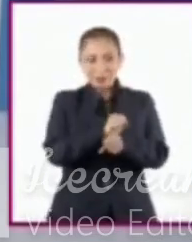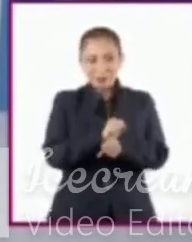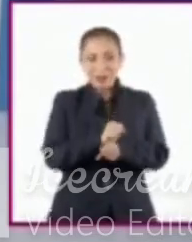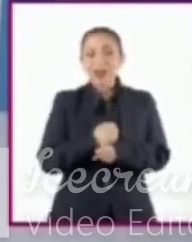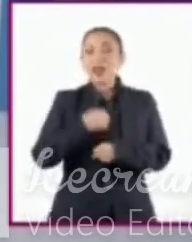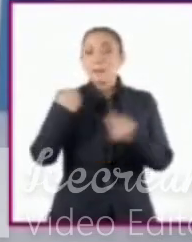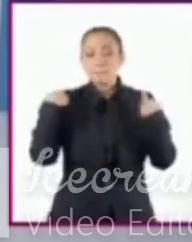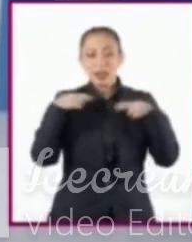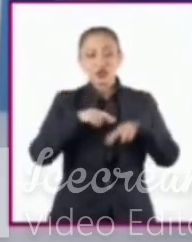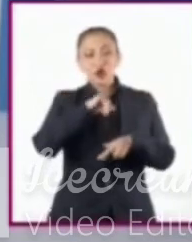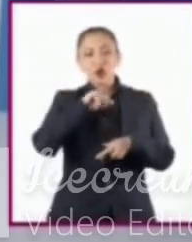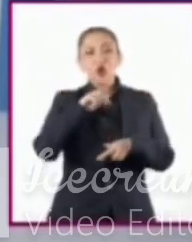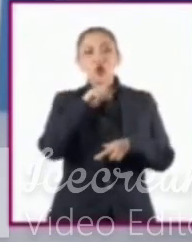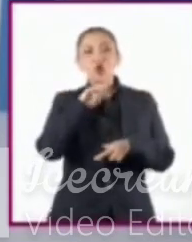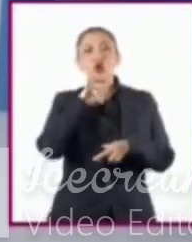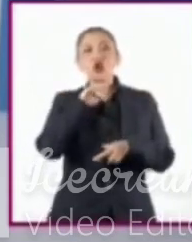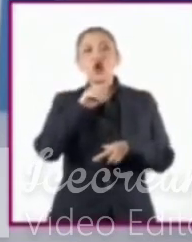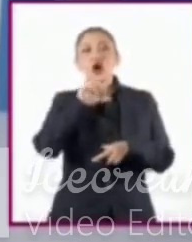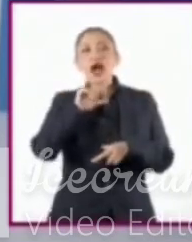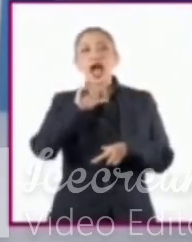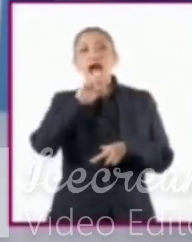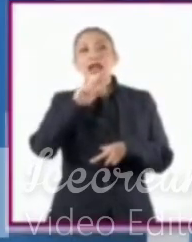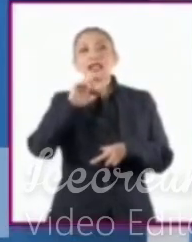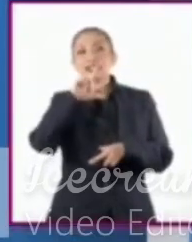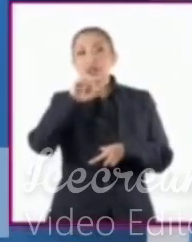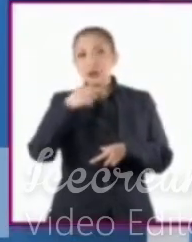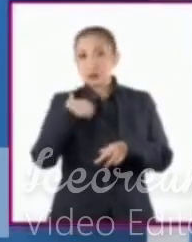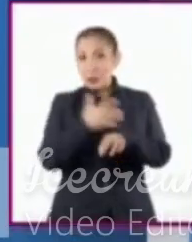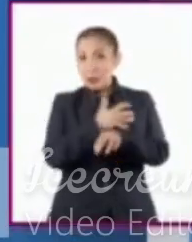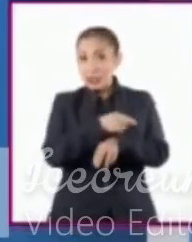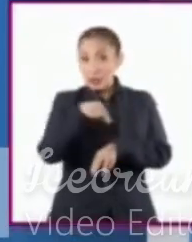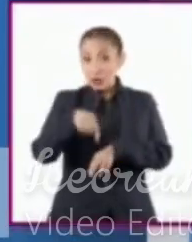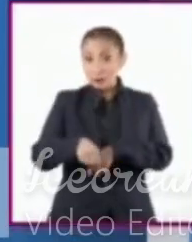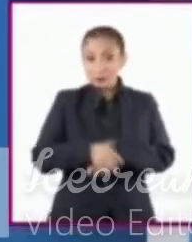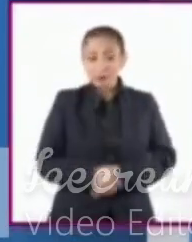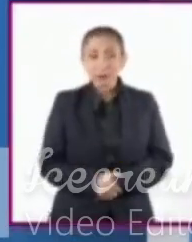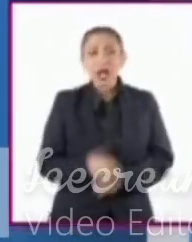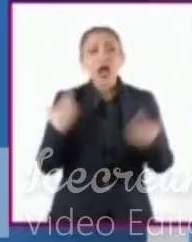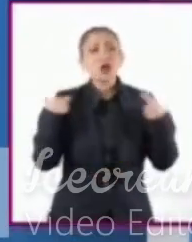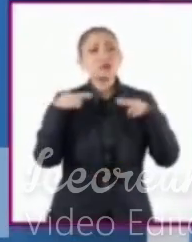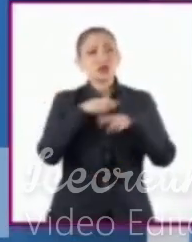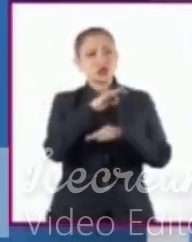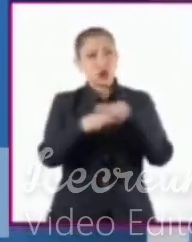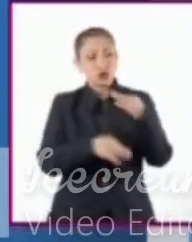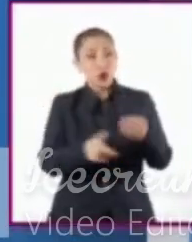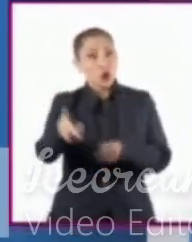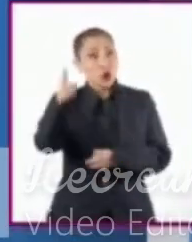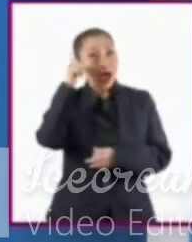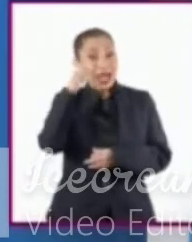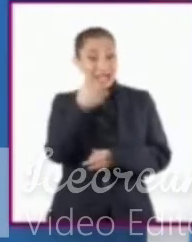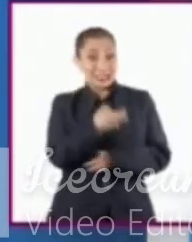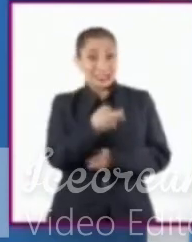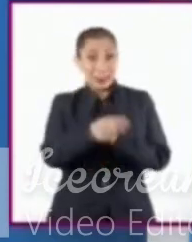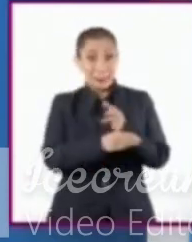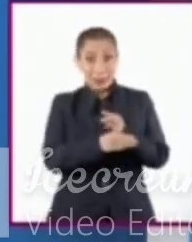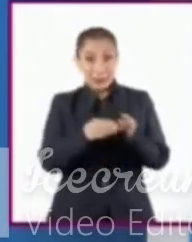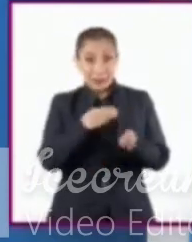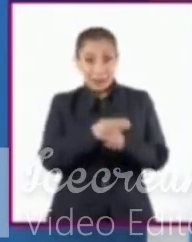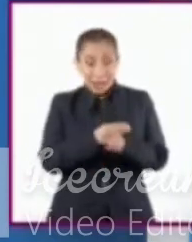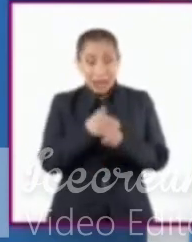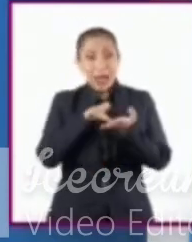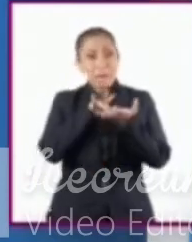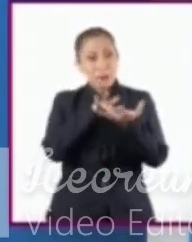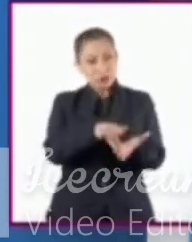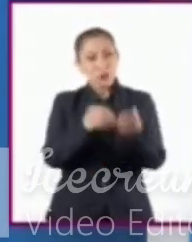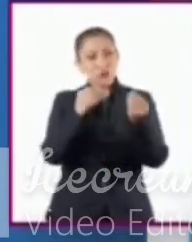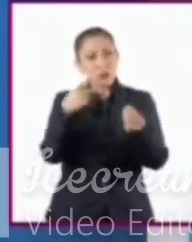maestro Julio Carrillo y los acompañaré en este programa. A las y los maestros esperamos que este material sea de apoyo y